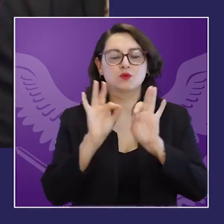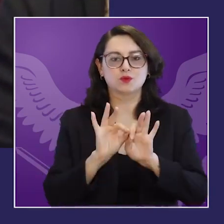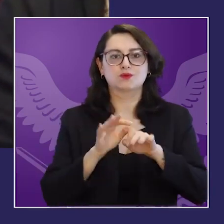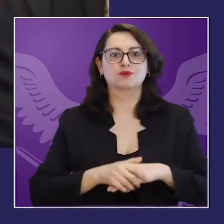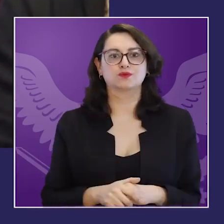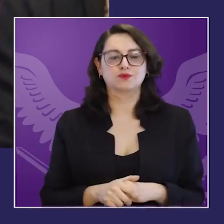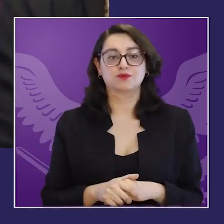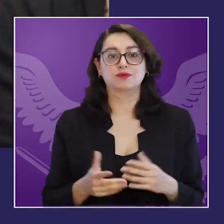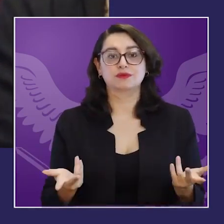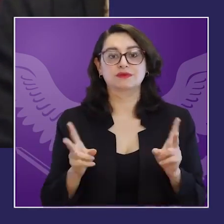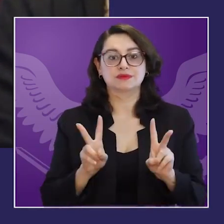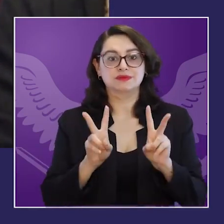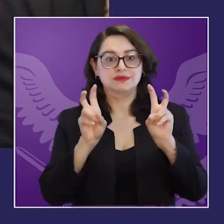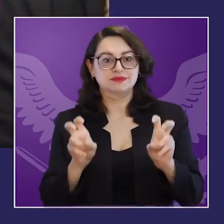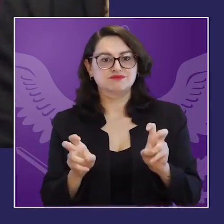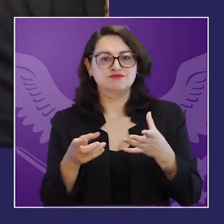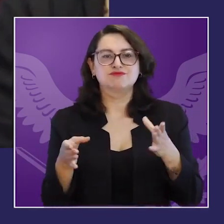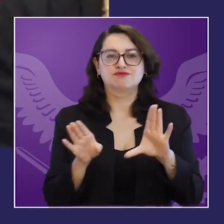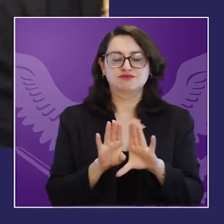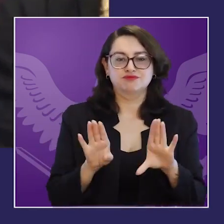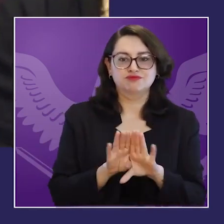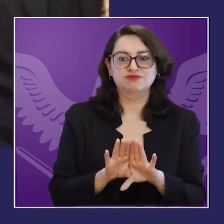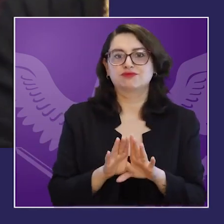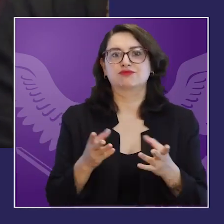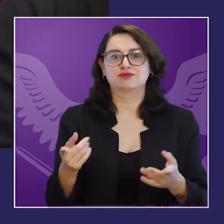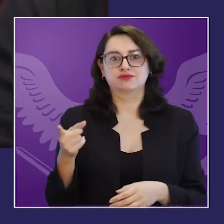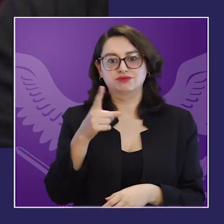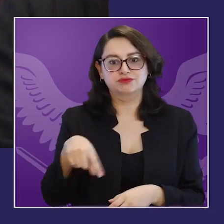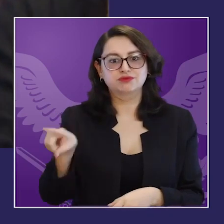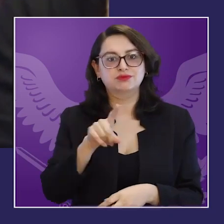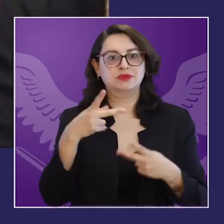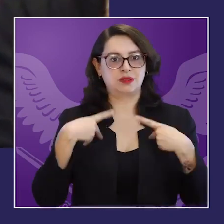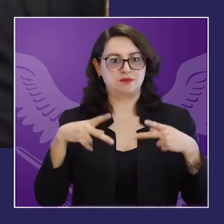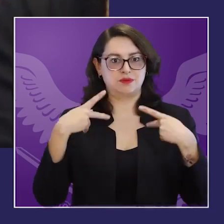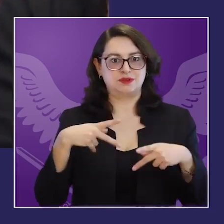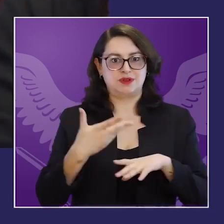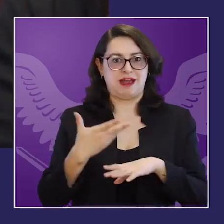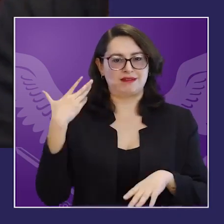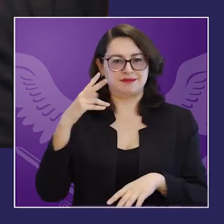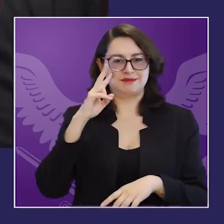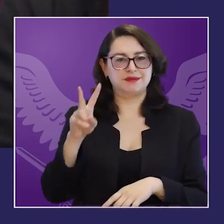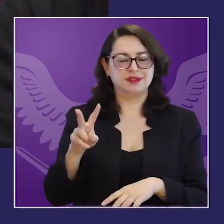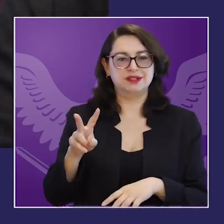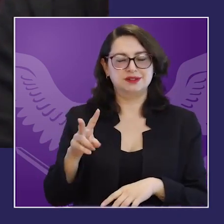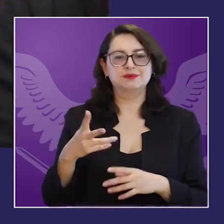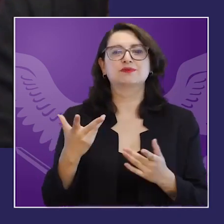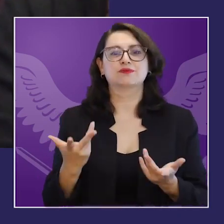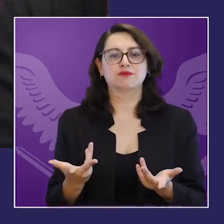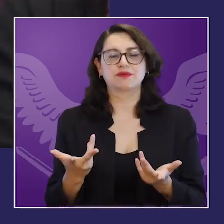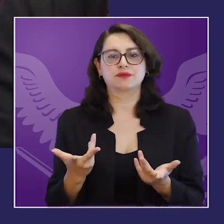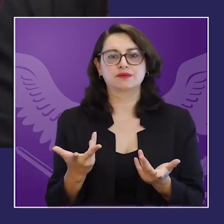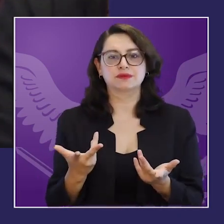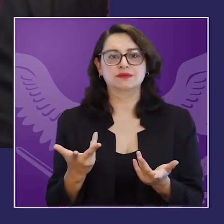temas absolutamente relevantes, como vieron en el panel anterior las personas que estuvieron aquí